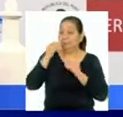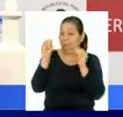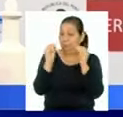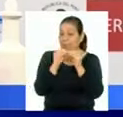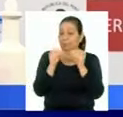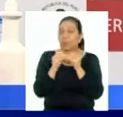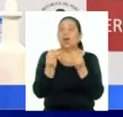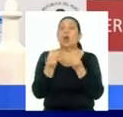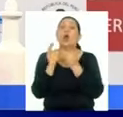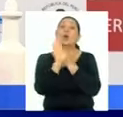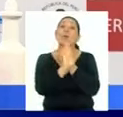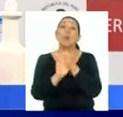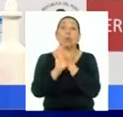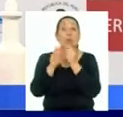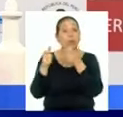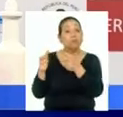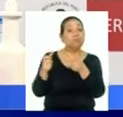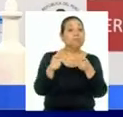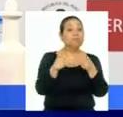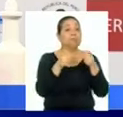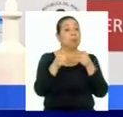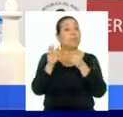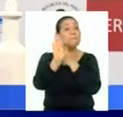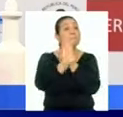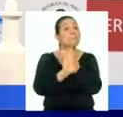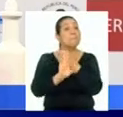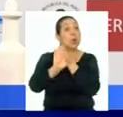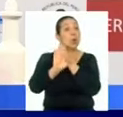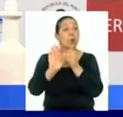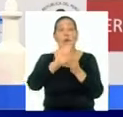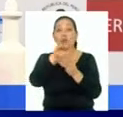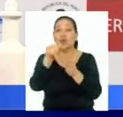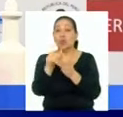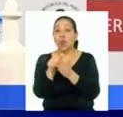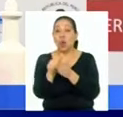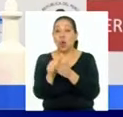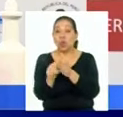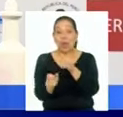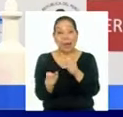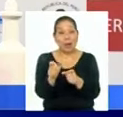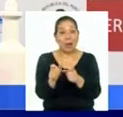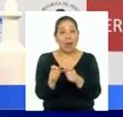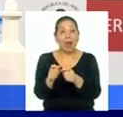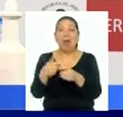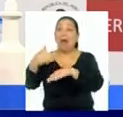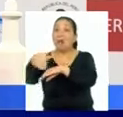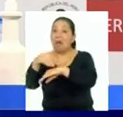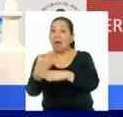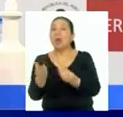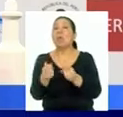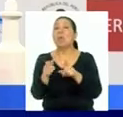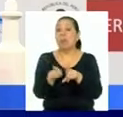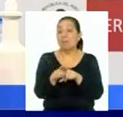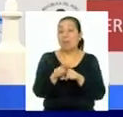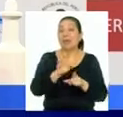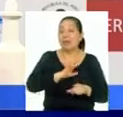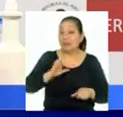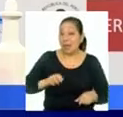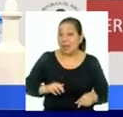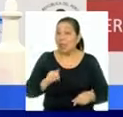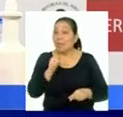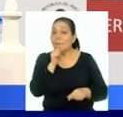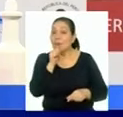sintetizamos, garantiza el orden interno y protege y cuida a las personas y el patrimonio público y privado, en el marco